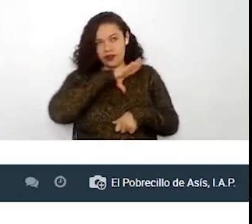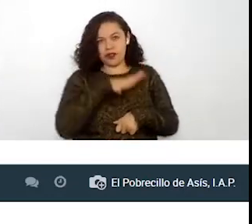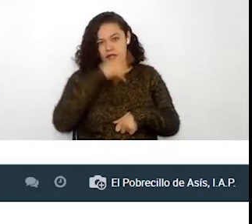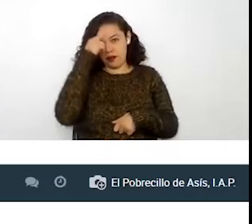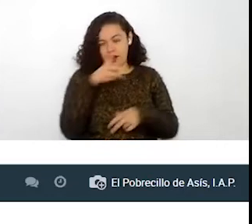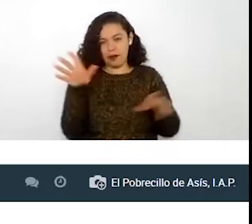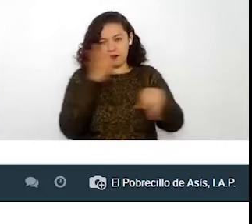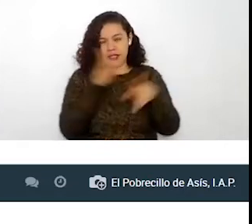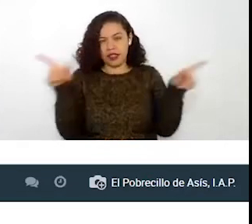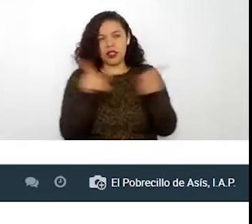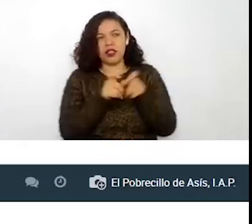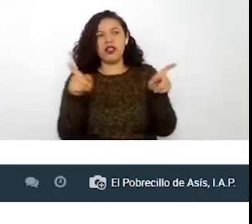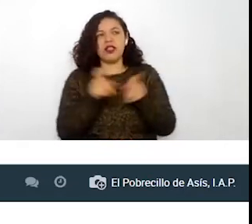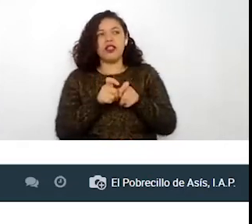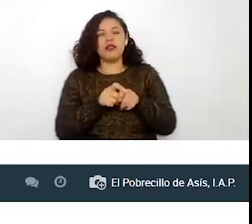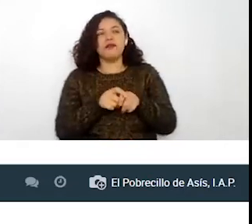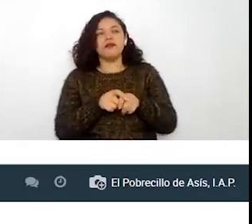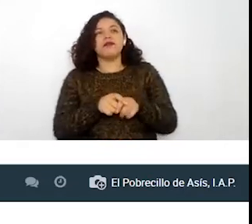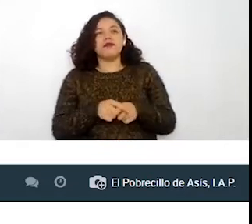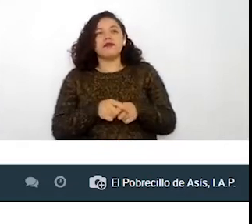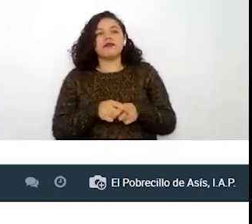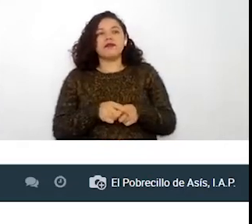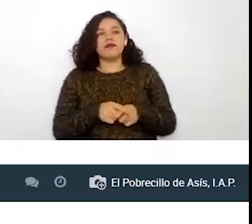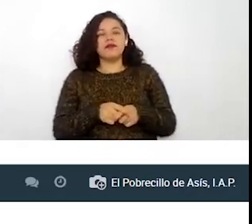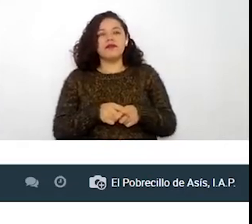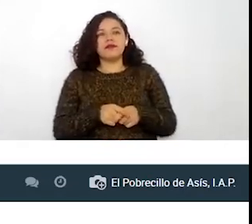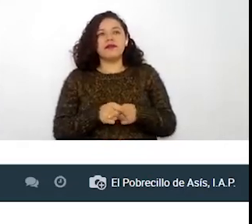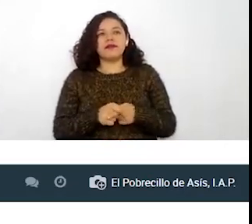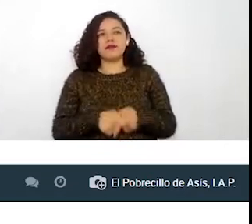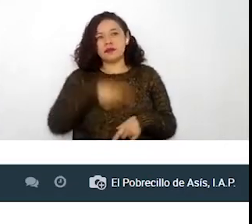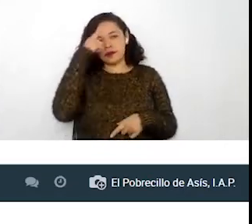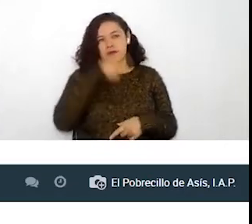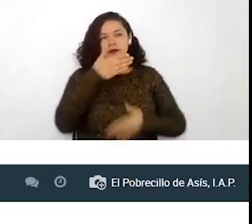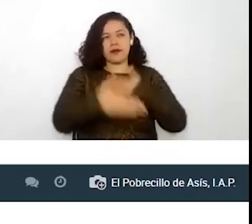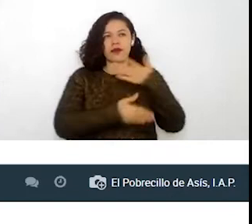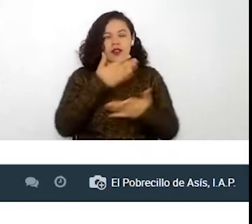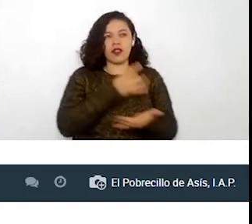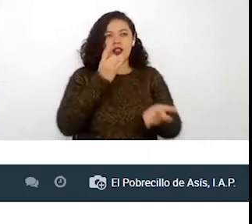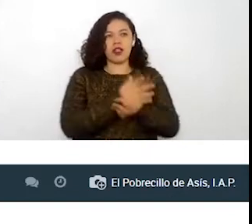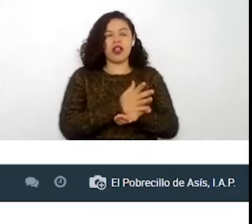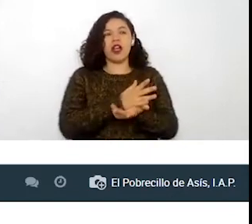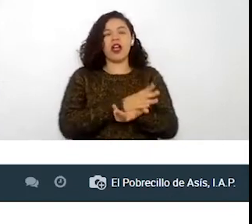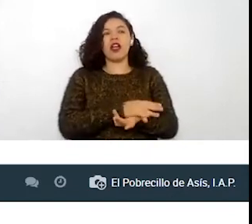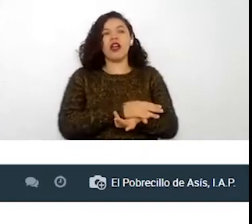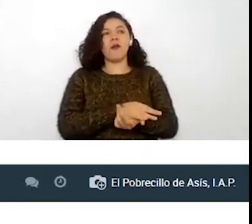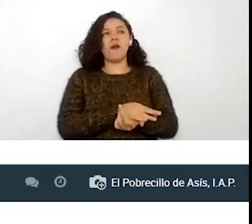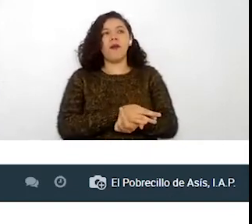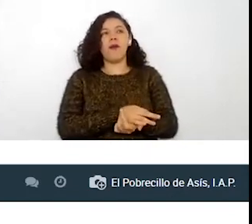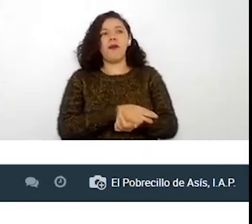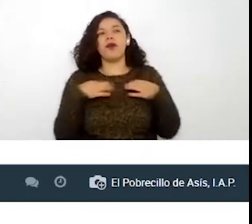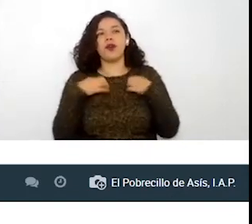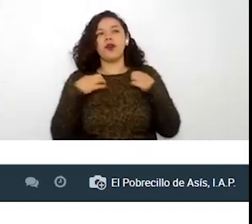acotarnos y decir Ok no voy a dar todo esto que incluye este servicio pero sí voy a dar nada más que ropa o nada más voy a dar calzado porque